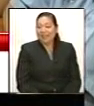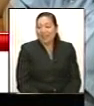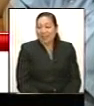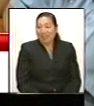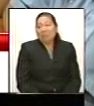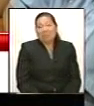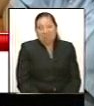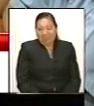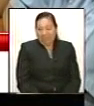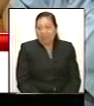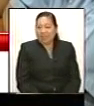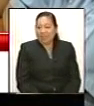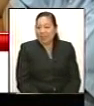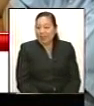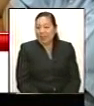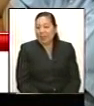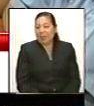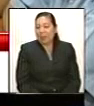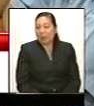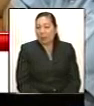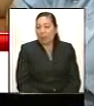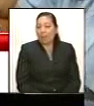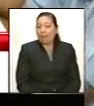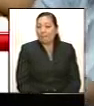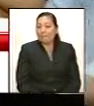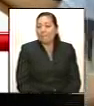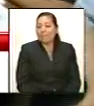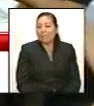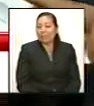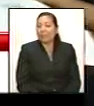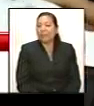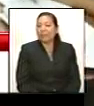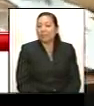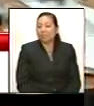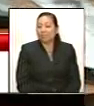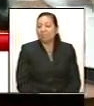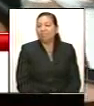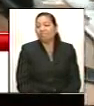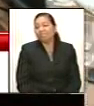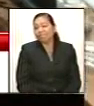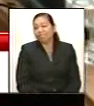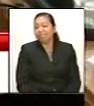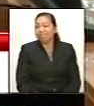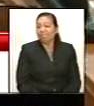Sí, la estuve escuchando, estuve, por ahí tengo lo que me están mandando por Twitter, la cosa.